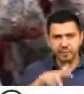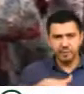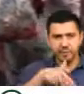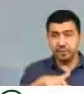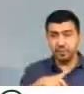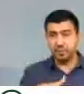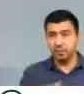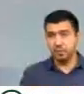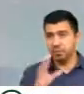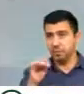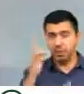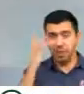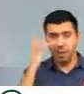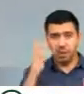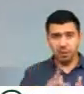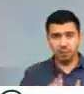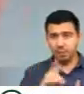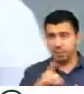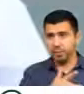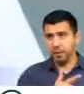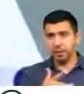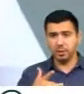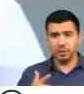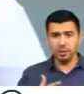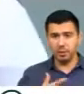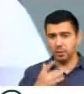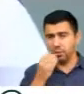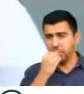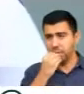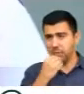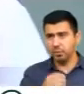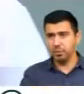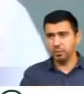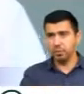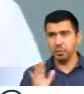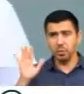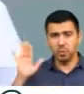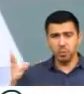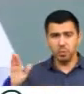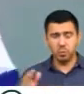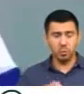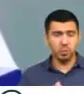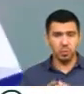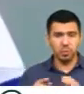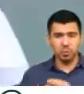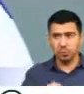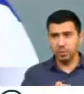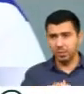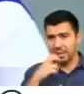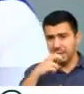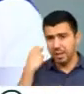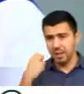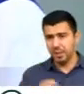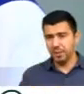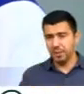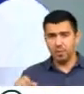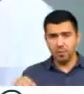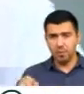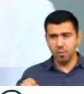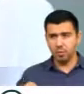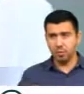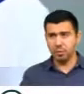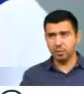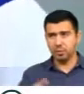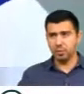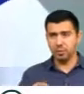transporte no apto para la salud hay fuga de carnes desde allá que traen motorizados y en